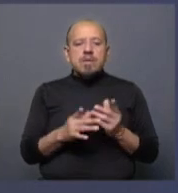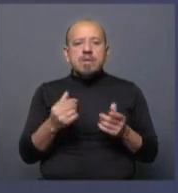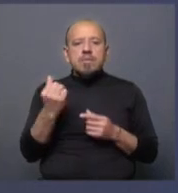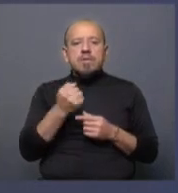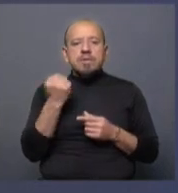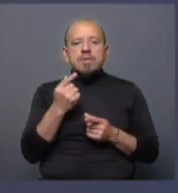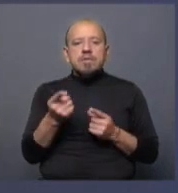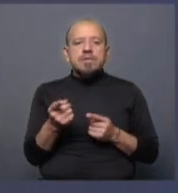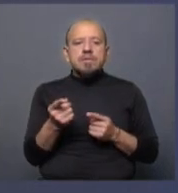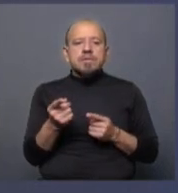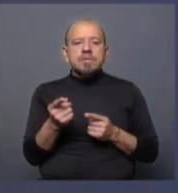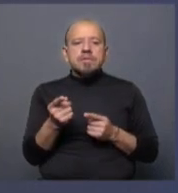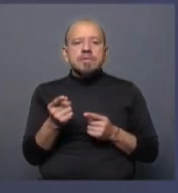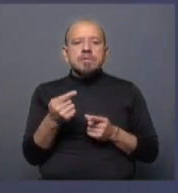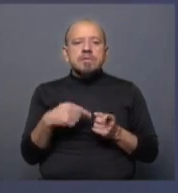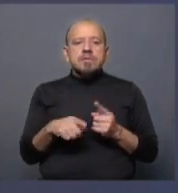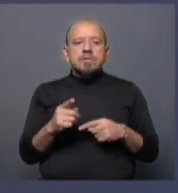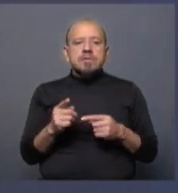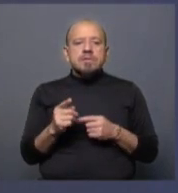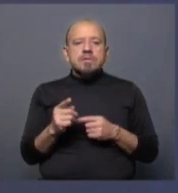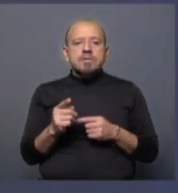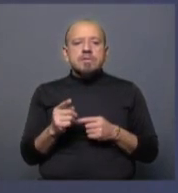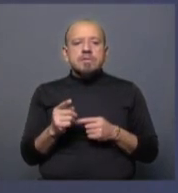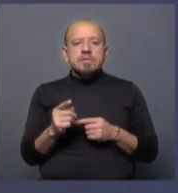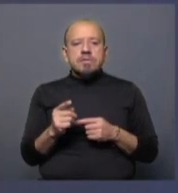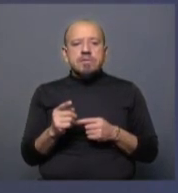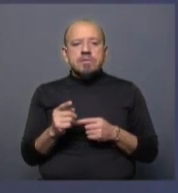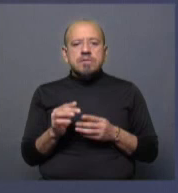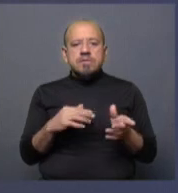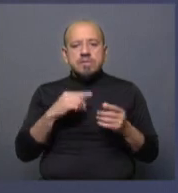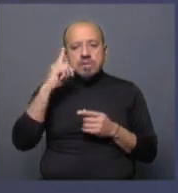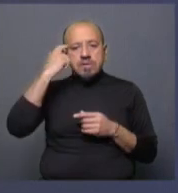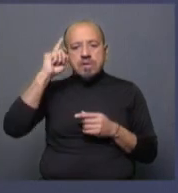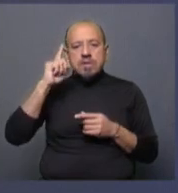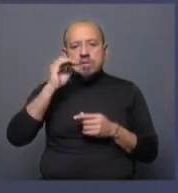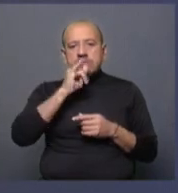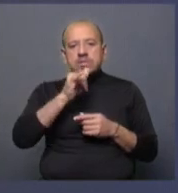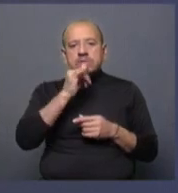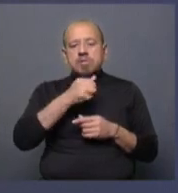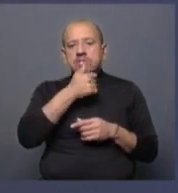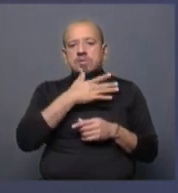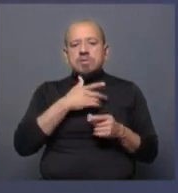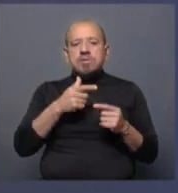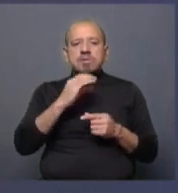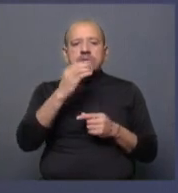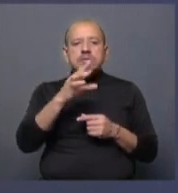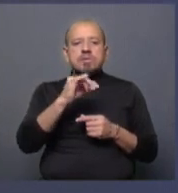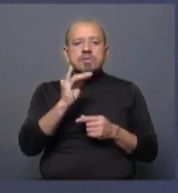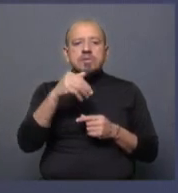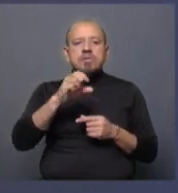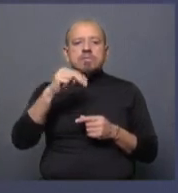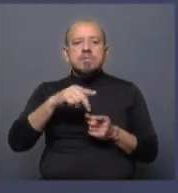importante y bueno eh la idea fue empezar a contar historias de crímenes que que tengan